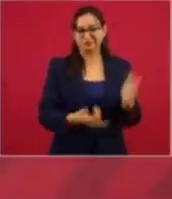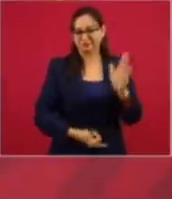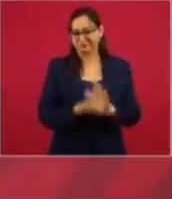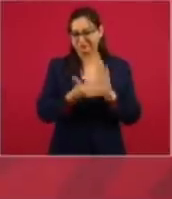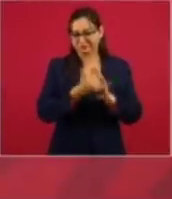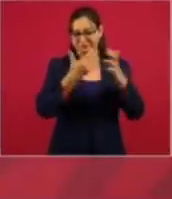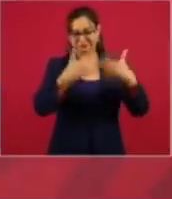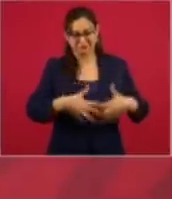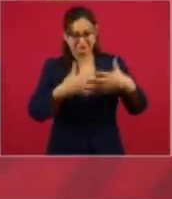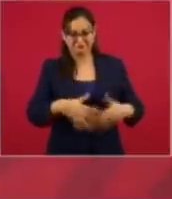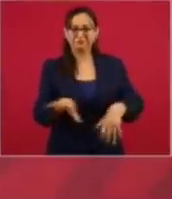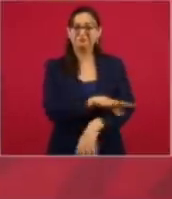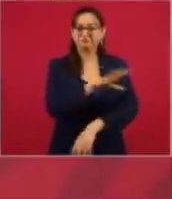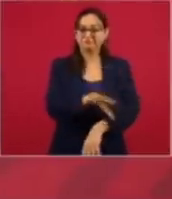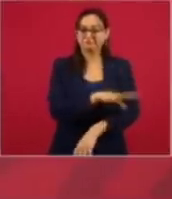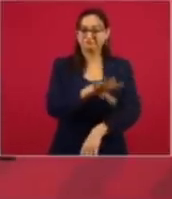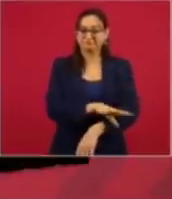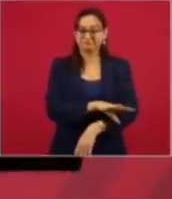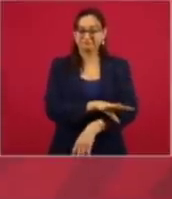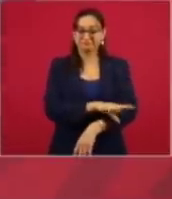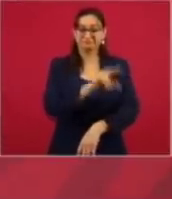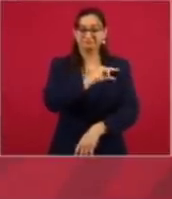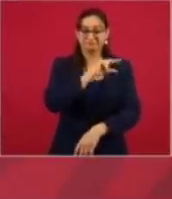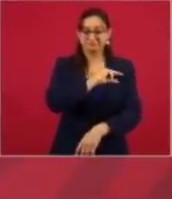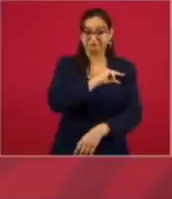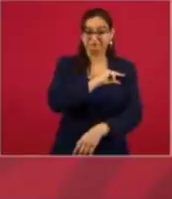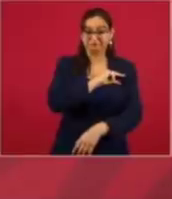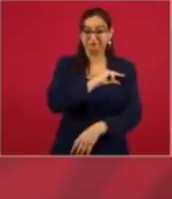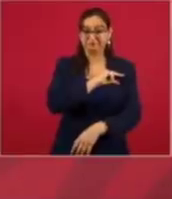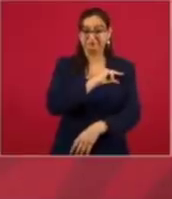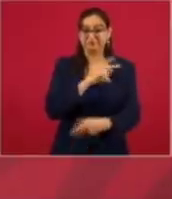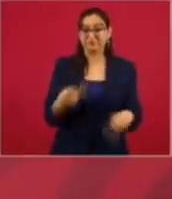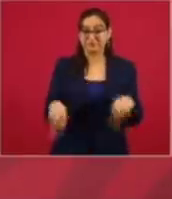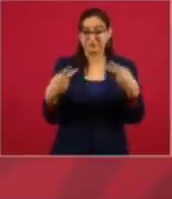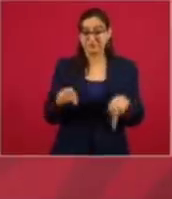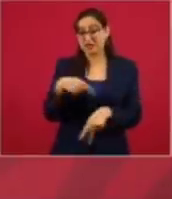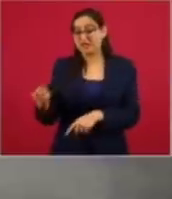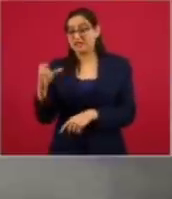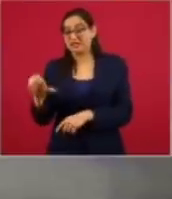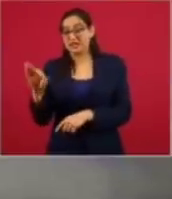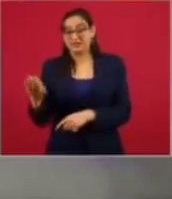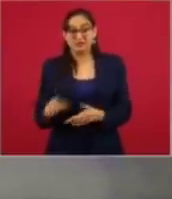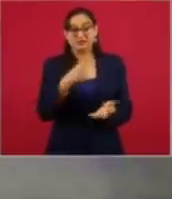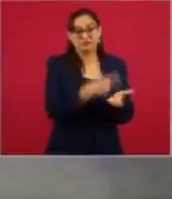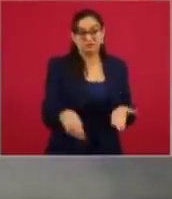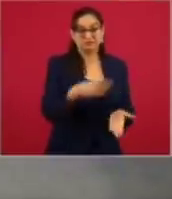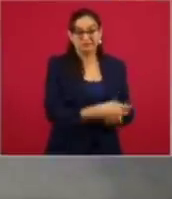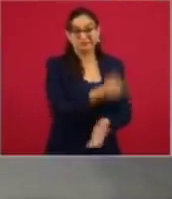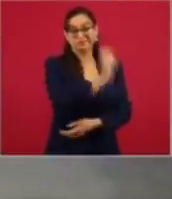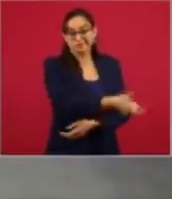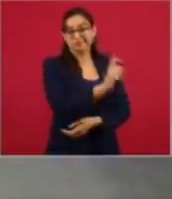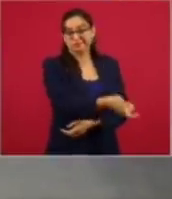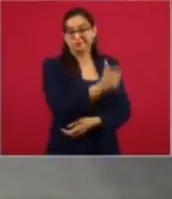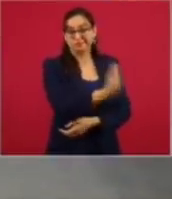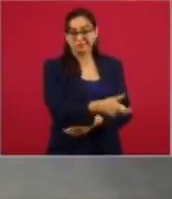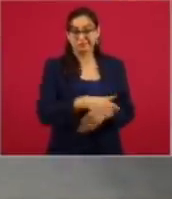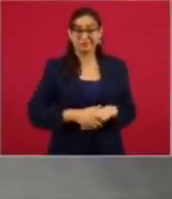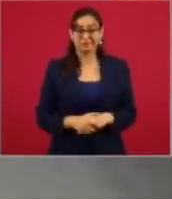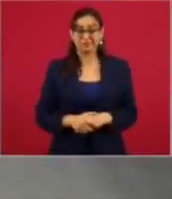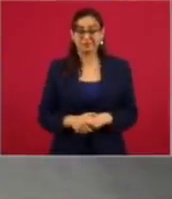construir una planta y generar energía eléctrica y vender la energía eléctrica a la Comisión Federal de Electricidad.